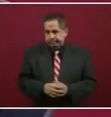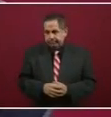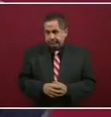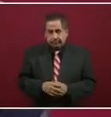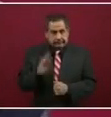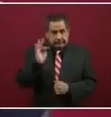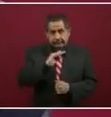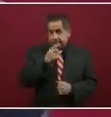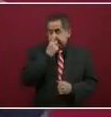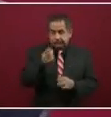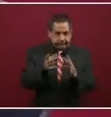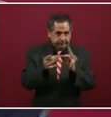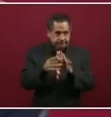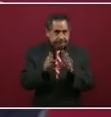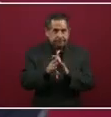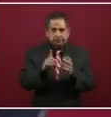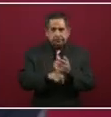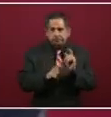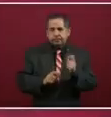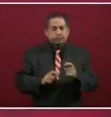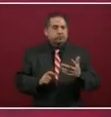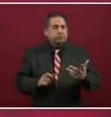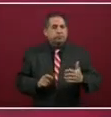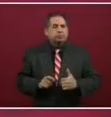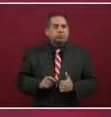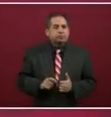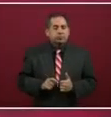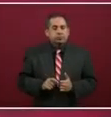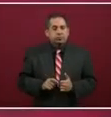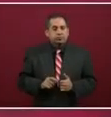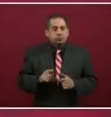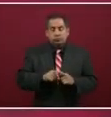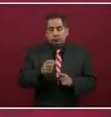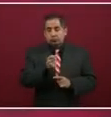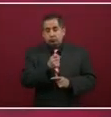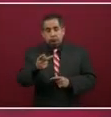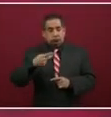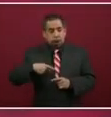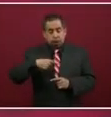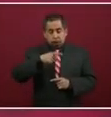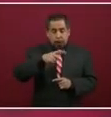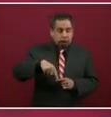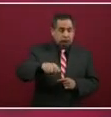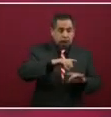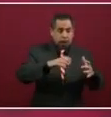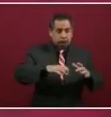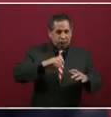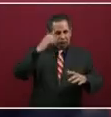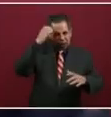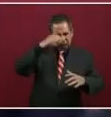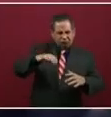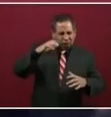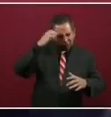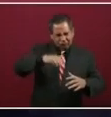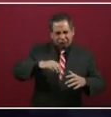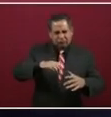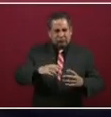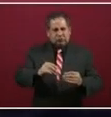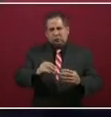si bien es cierto de que muchos de los crímenes